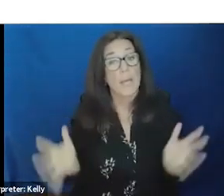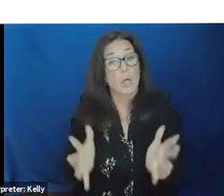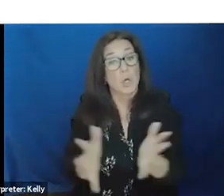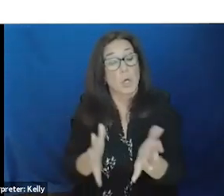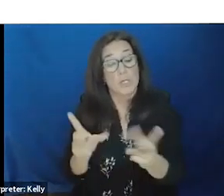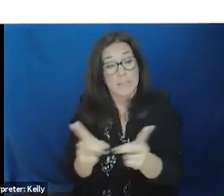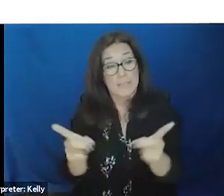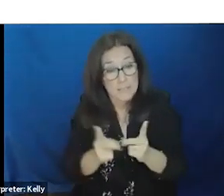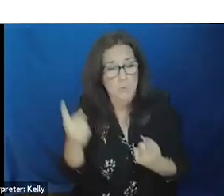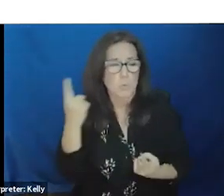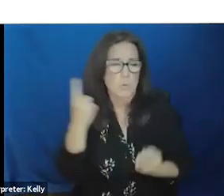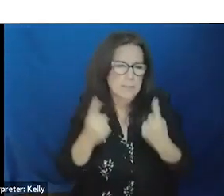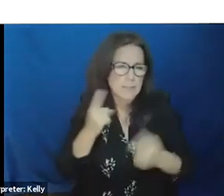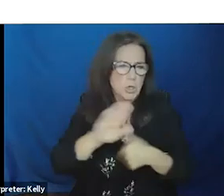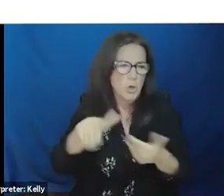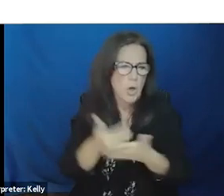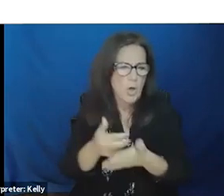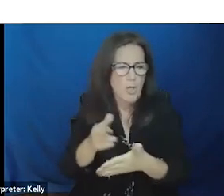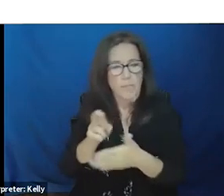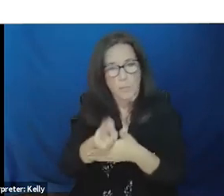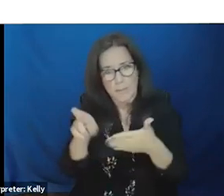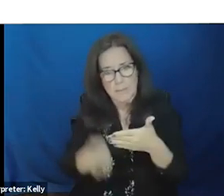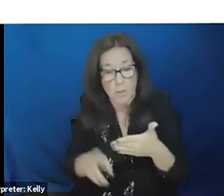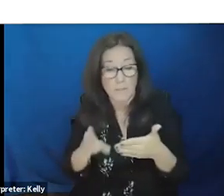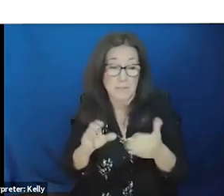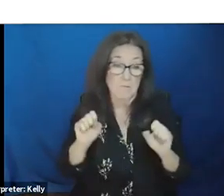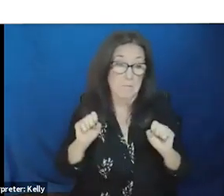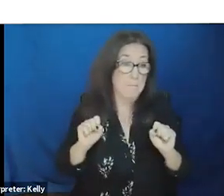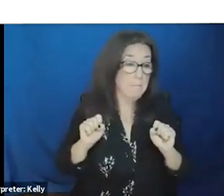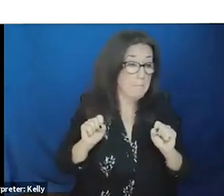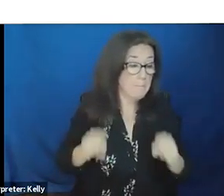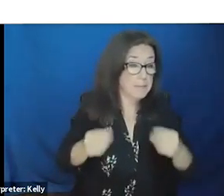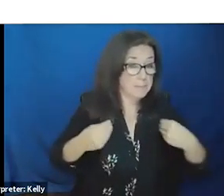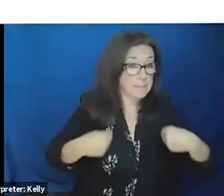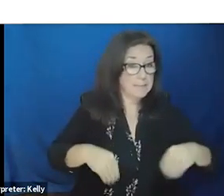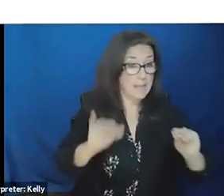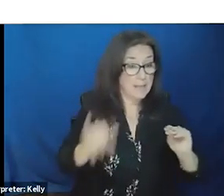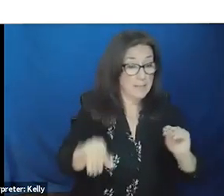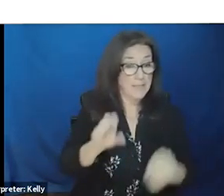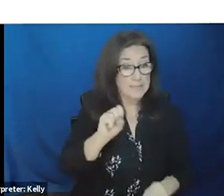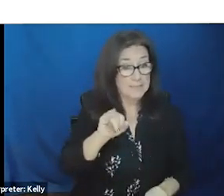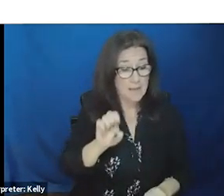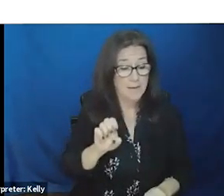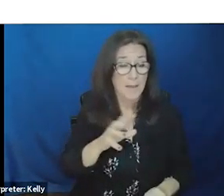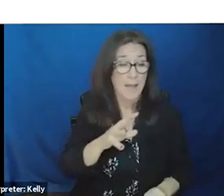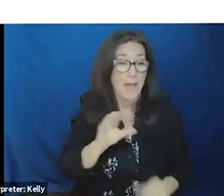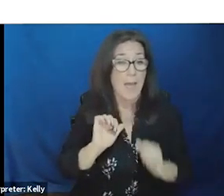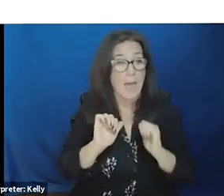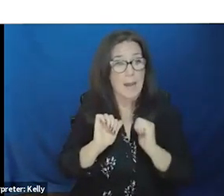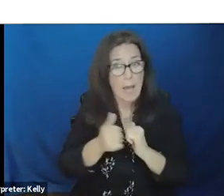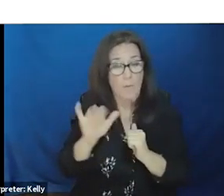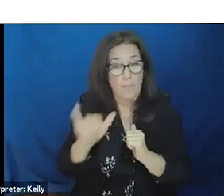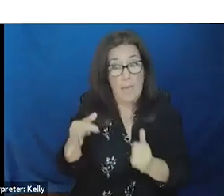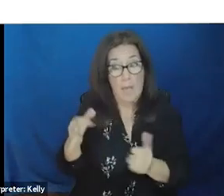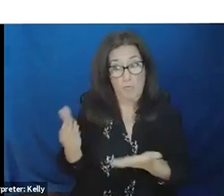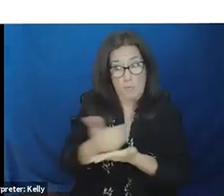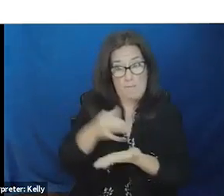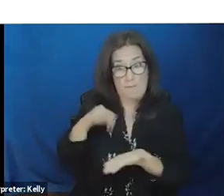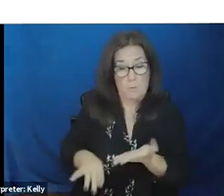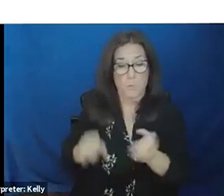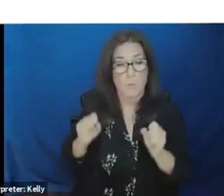lugar es excelente para este propósito animamos al distrito a que considere todas las ramificaciones de posiblemente vender